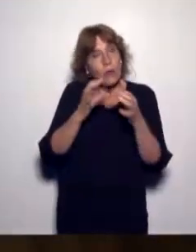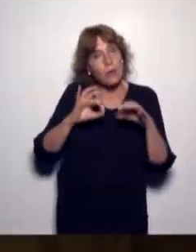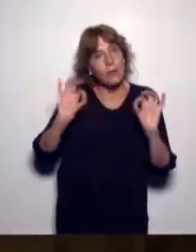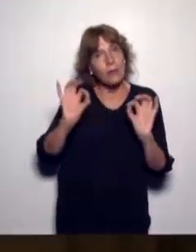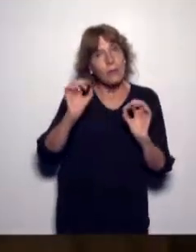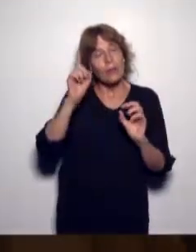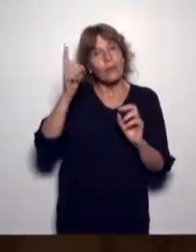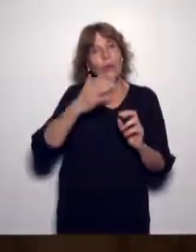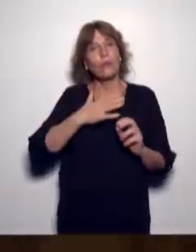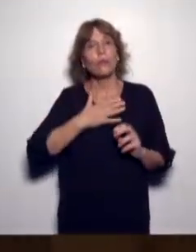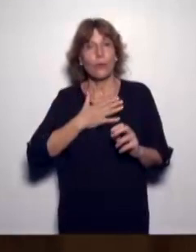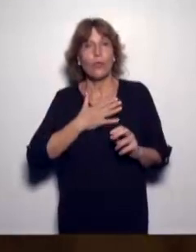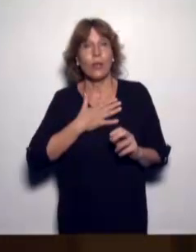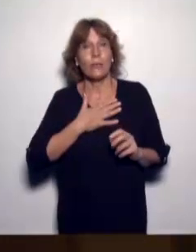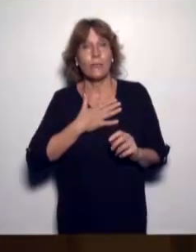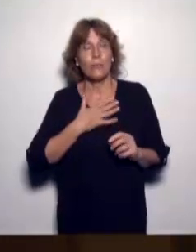Señor. Me